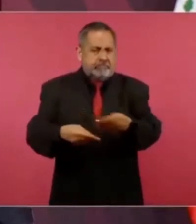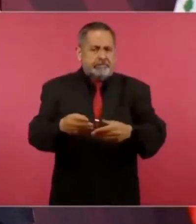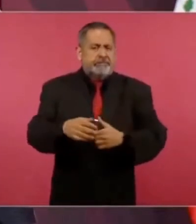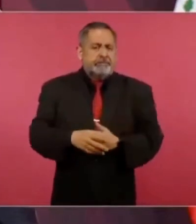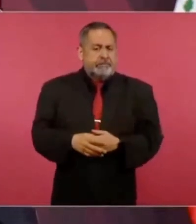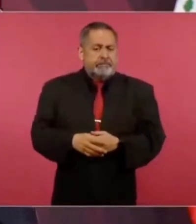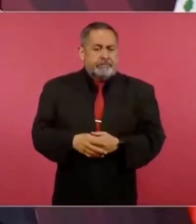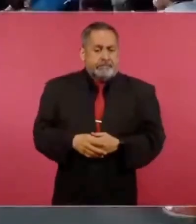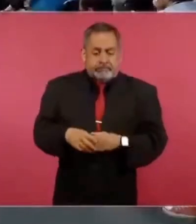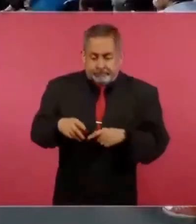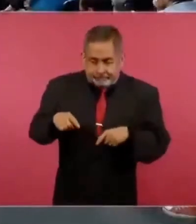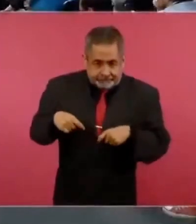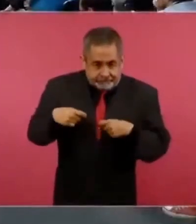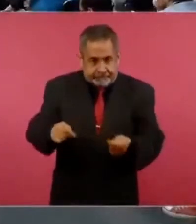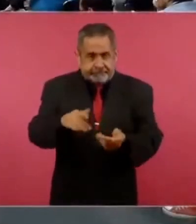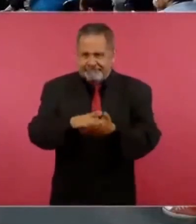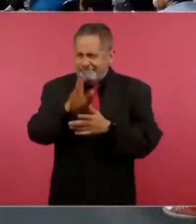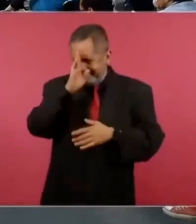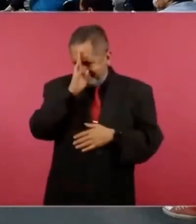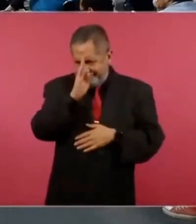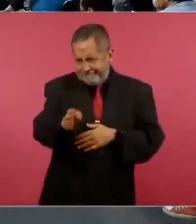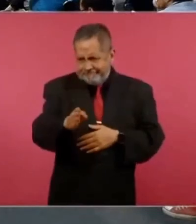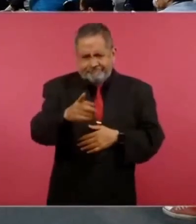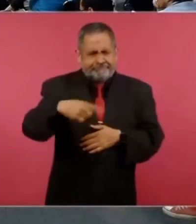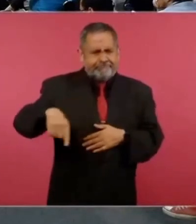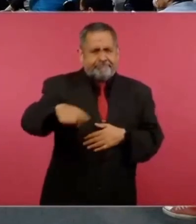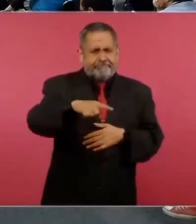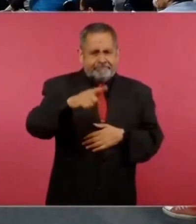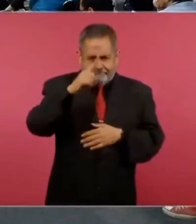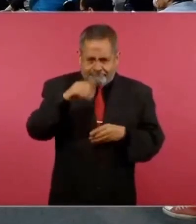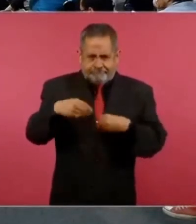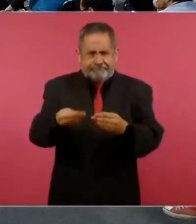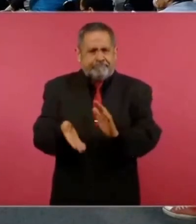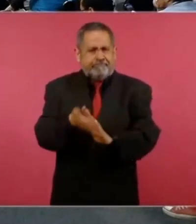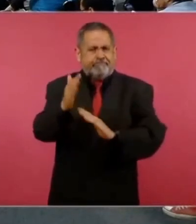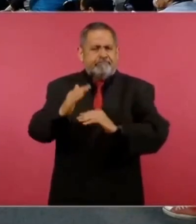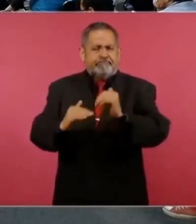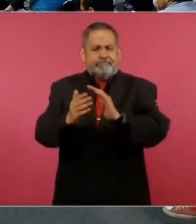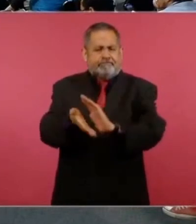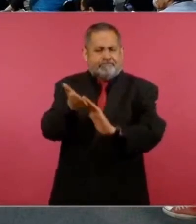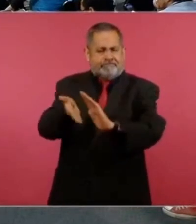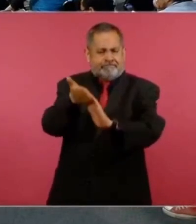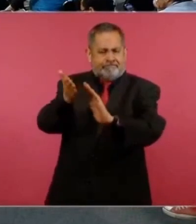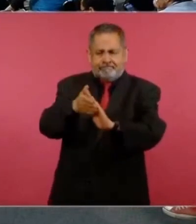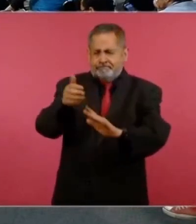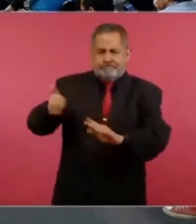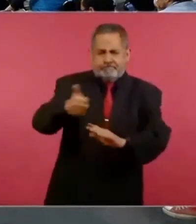Se le dio apoyo de manera directa para la autoconstrucción de sus viviendas